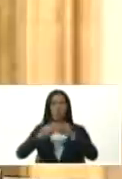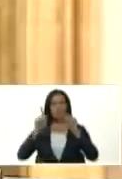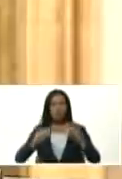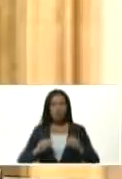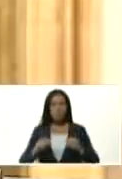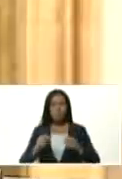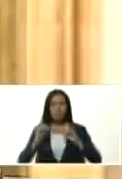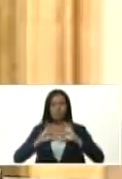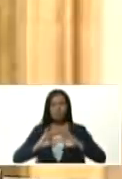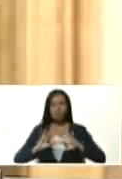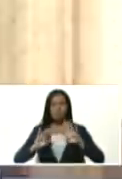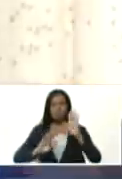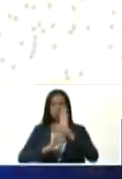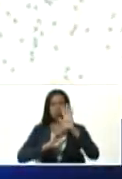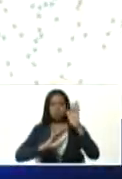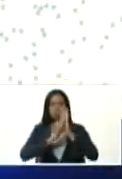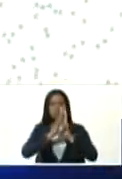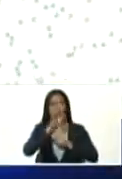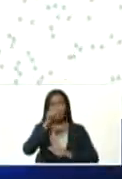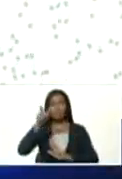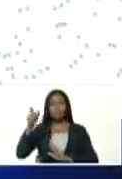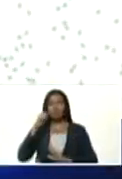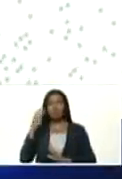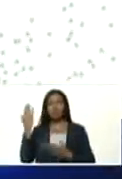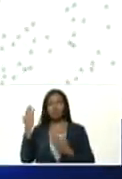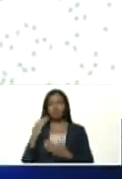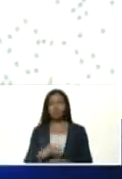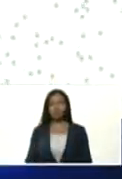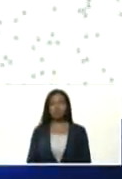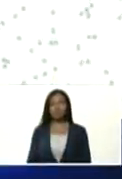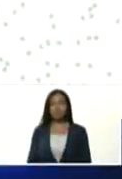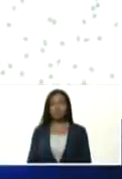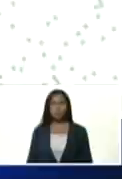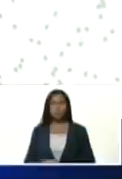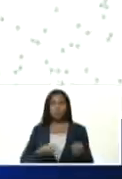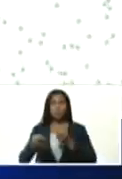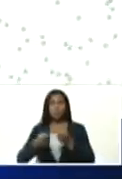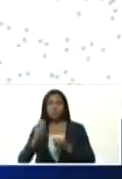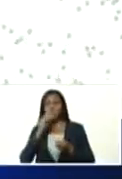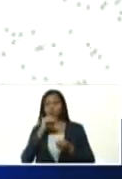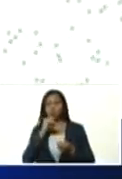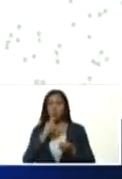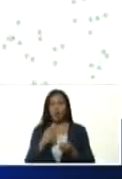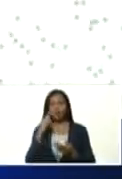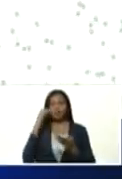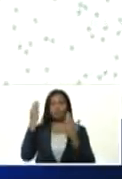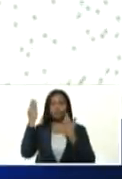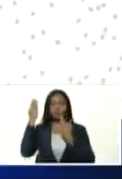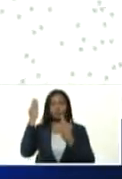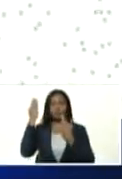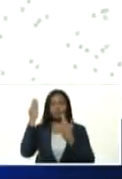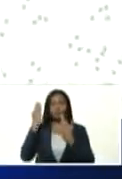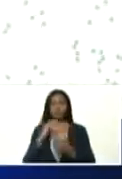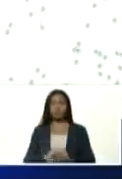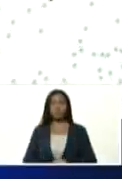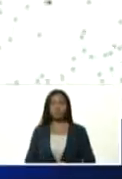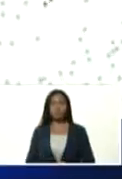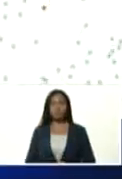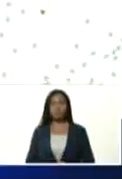se multiplica de una manera ascendente, incontrolable. Ahí ven ustedes